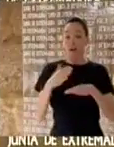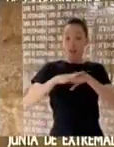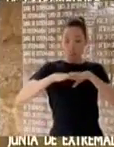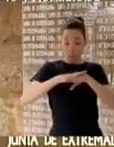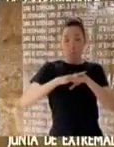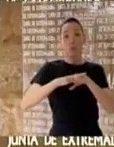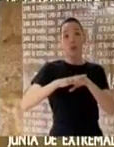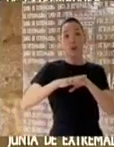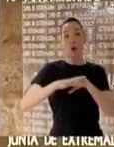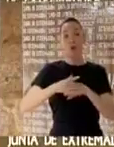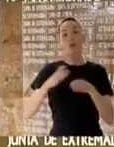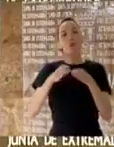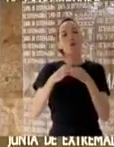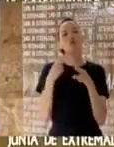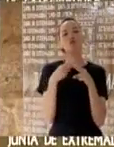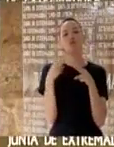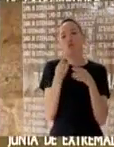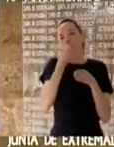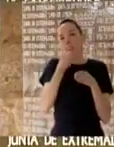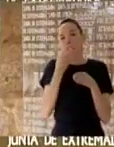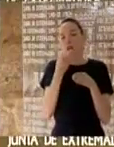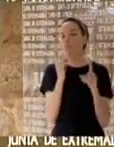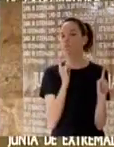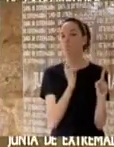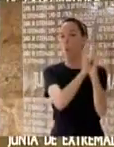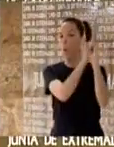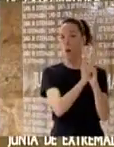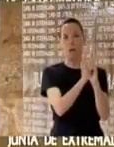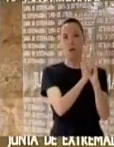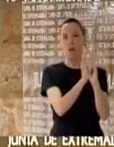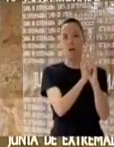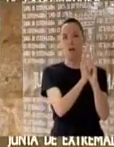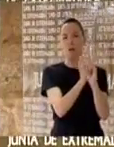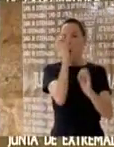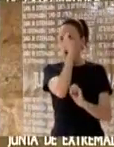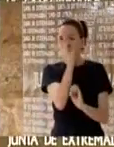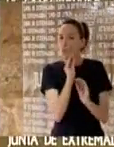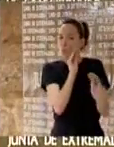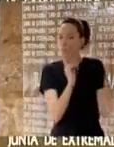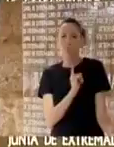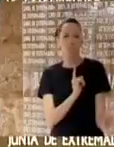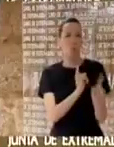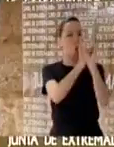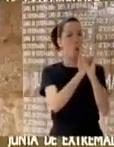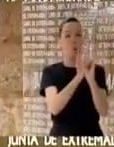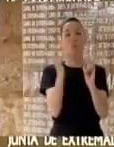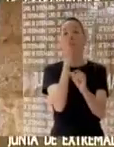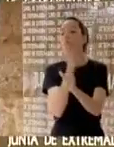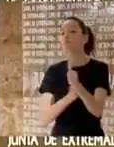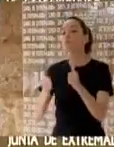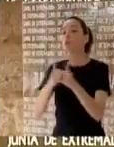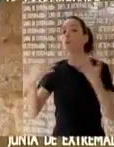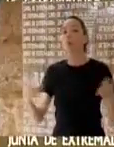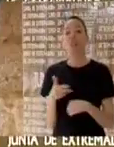sus postulados, de su política, que lo que defiende la socialdemocracia en este país es la igualdad de derechos